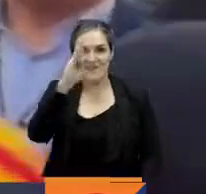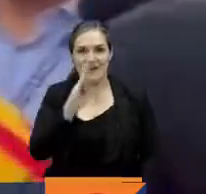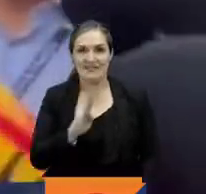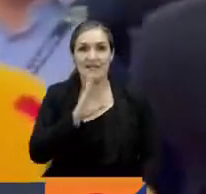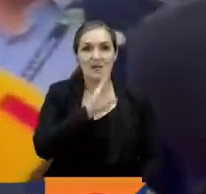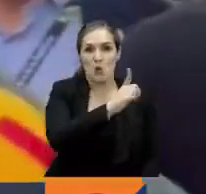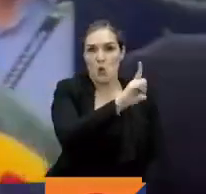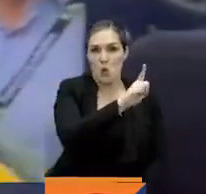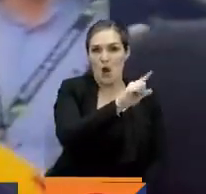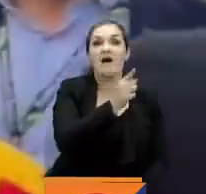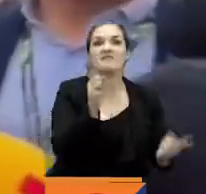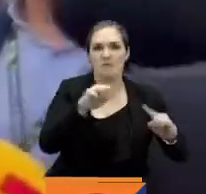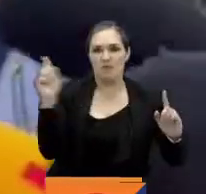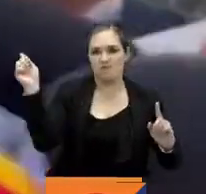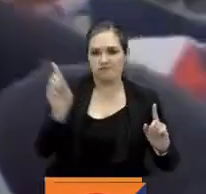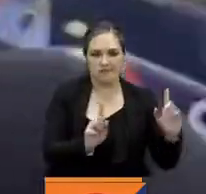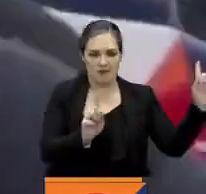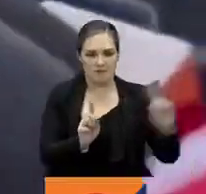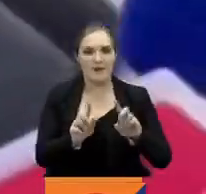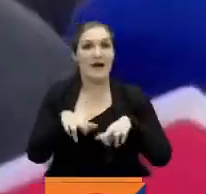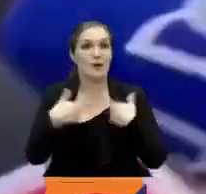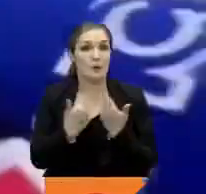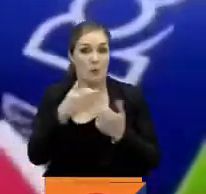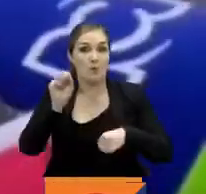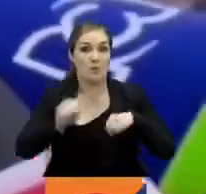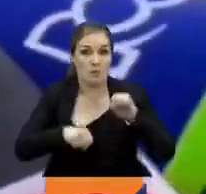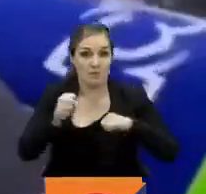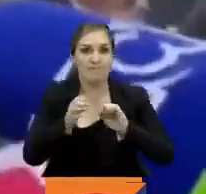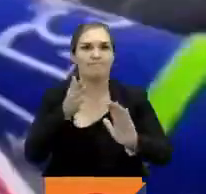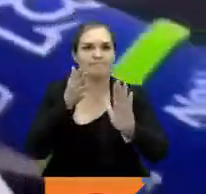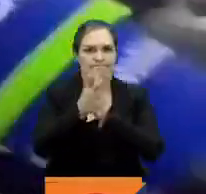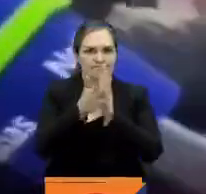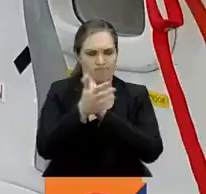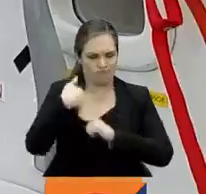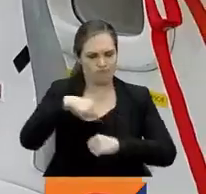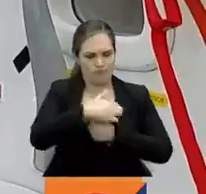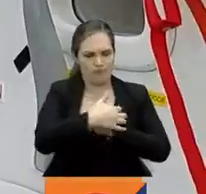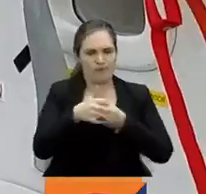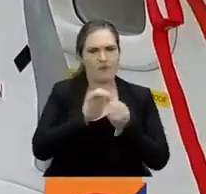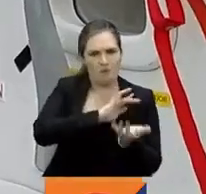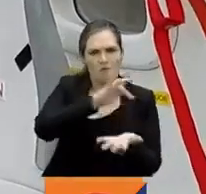Lula da Silva. RTVC Noticias acompaña la agenda y esta gira del presidente Gustavo Petro por África y por Europa.